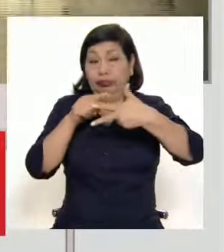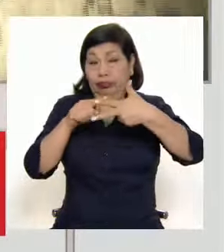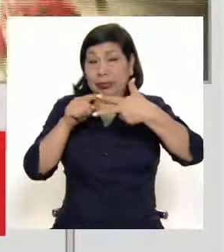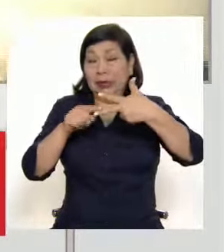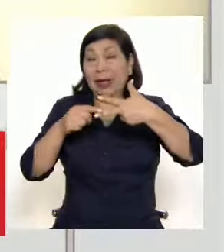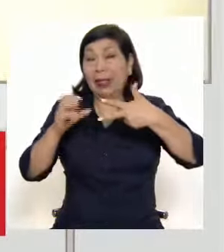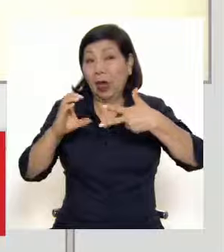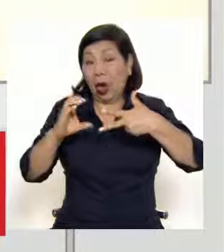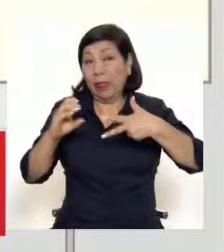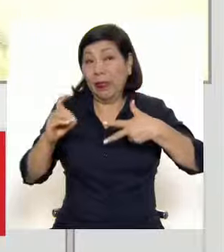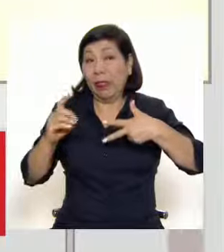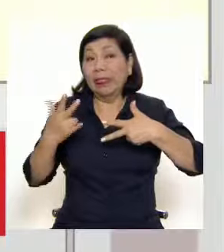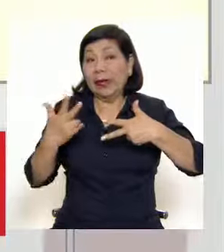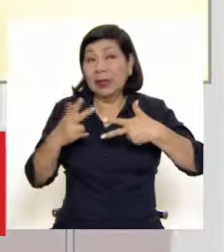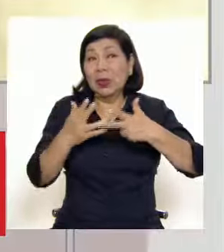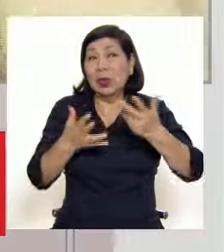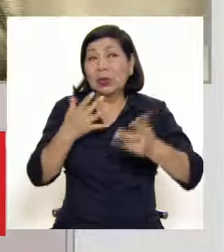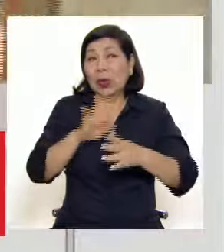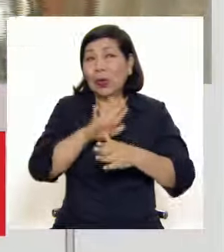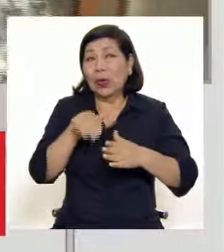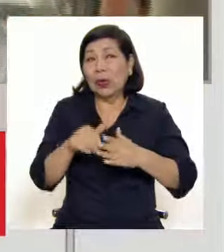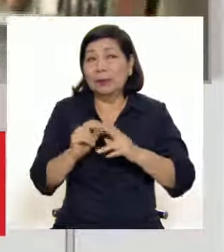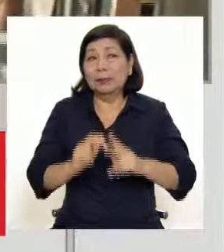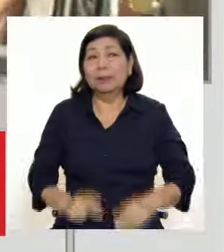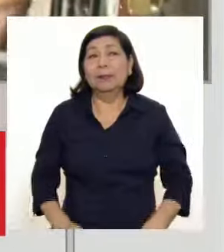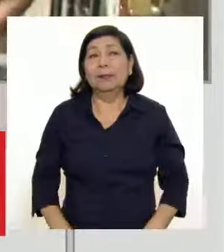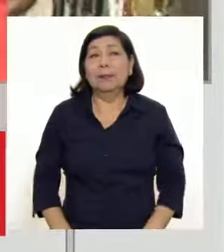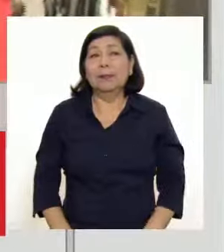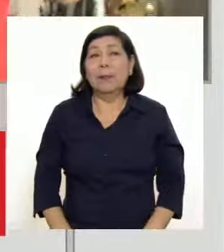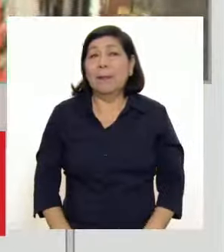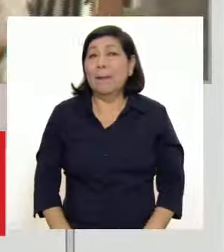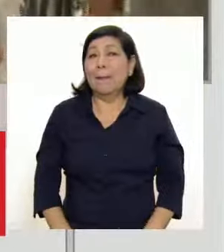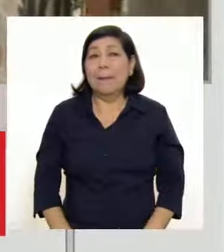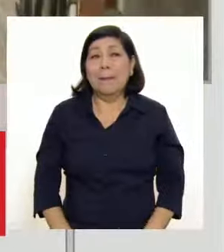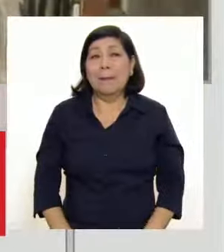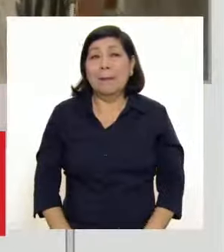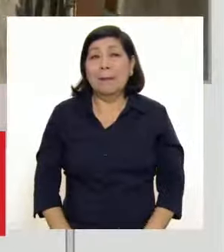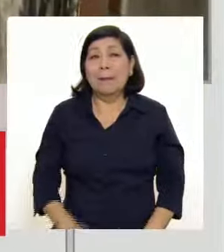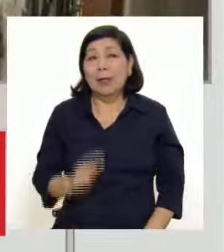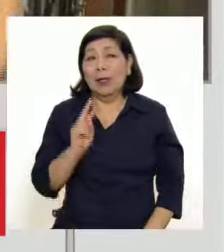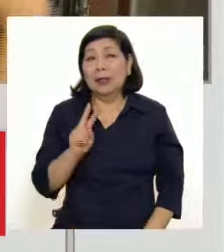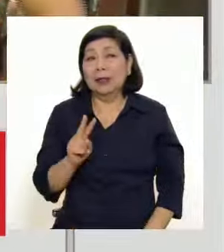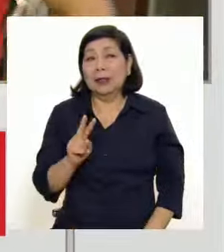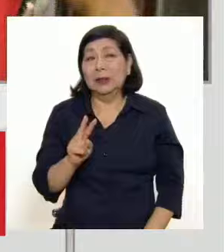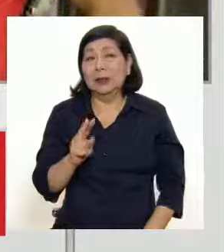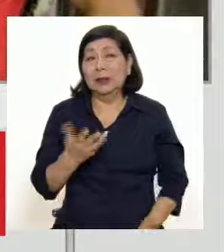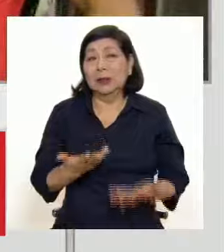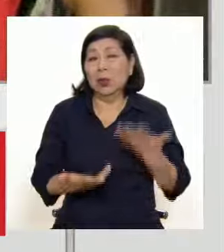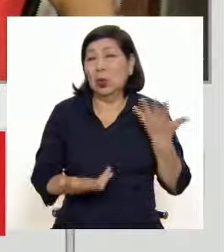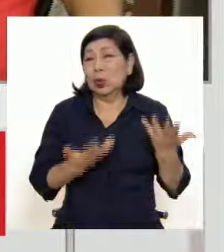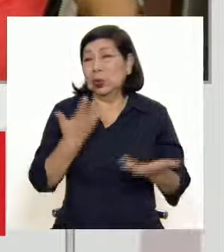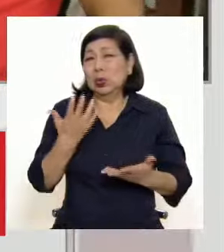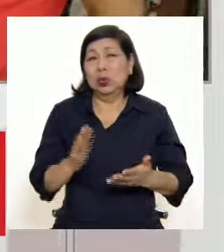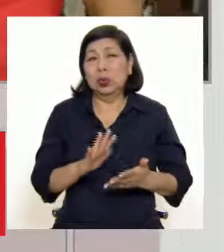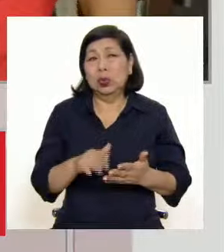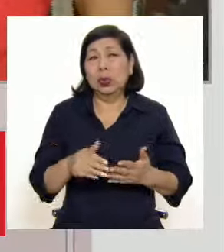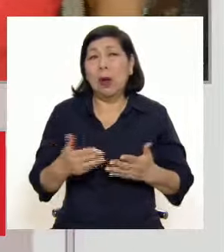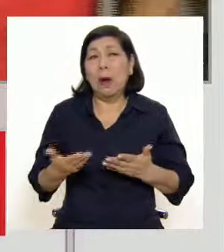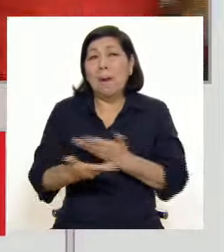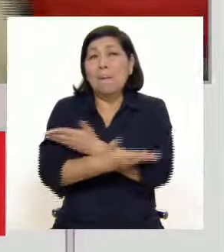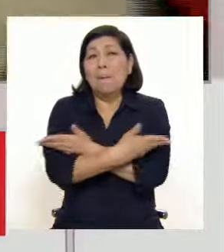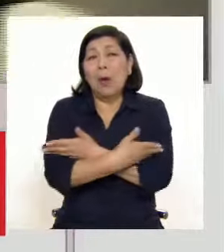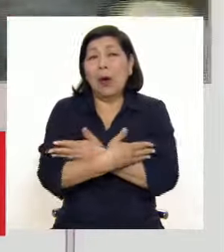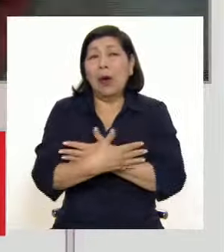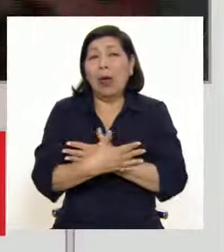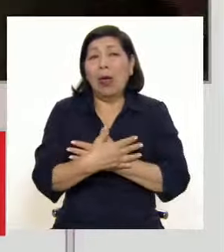piso quedó totalmente consumido. Sí, como ven ahí se quemó todo los polos de Navidad,